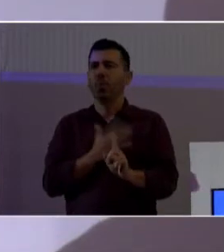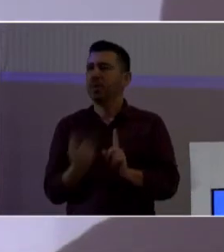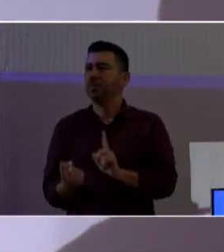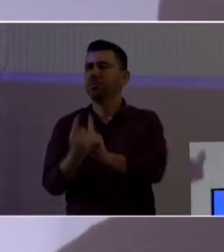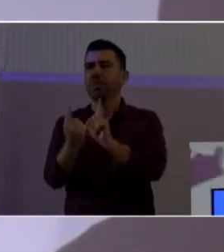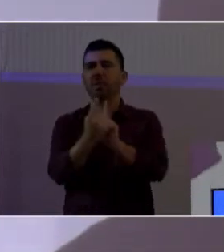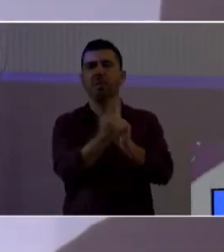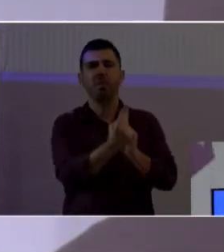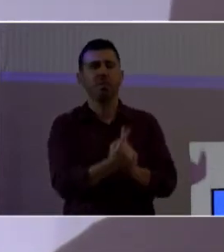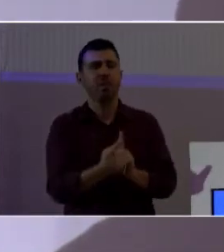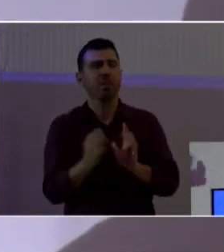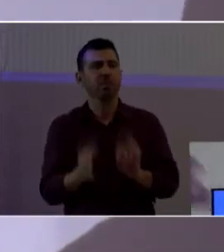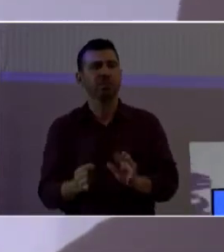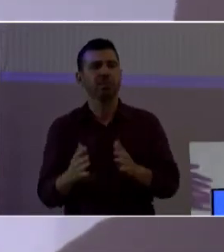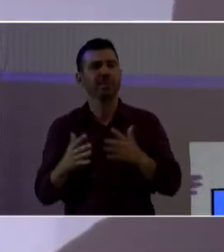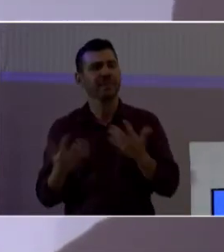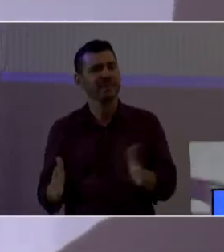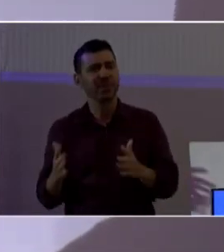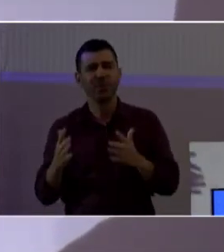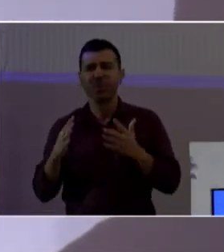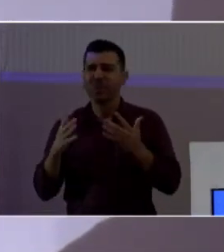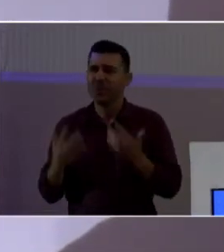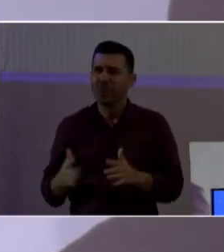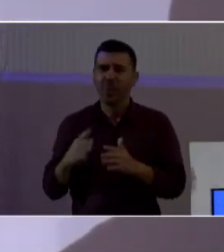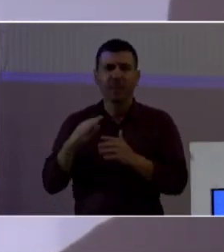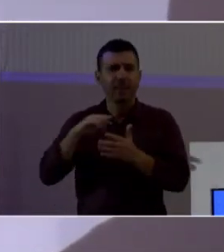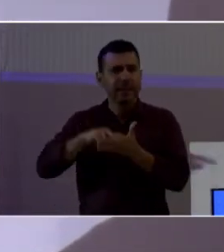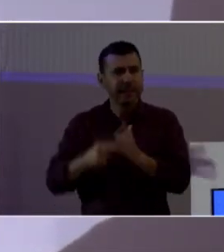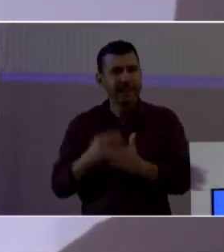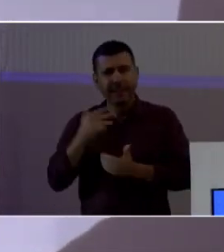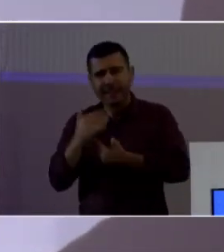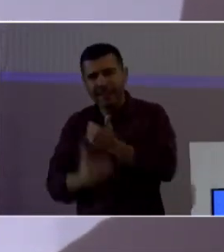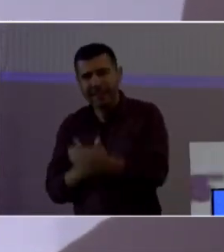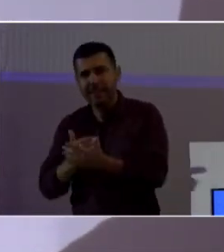la reconciliación profunda que se da a partir del